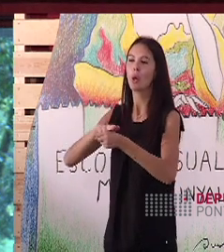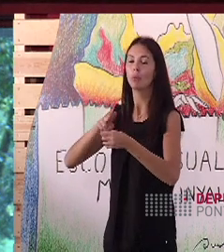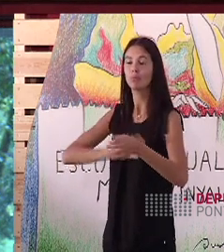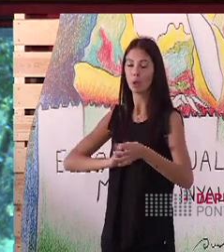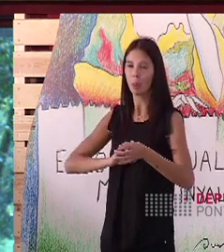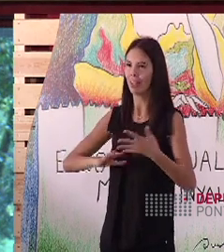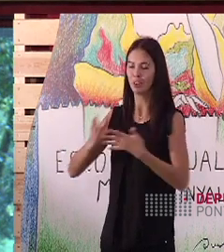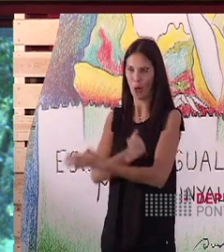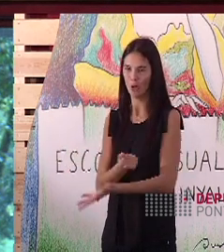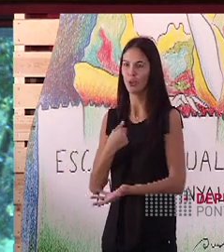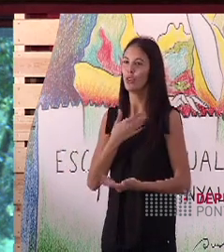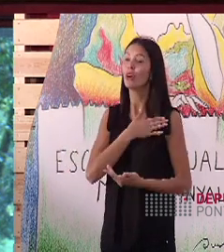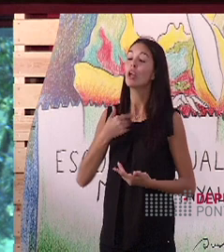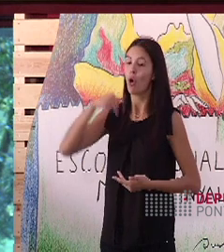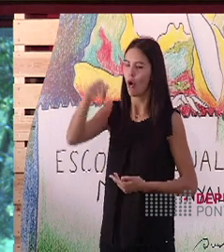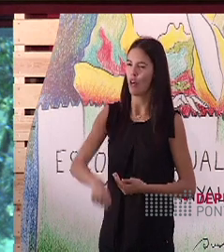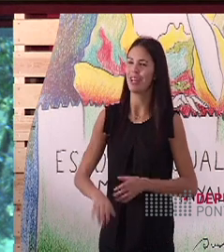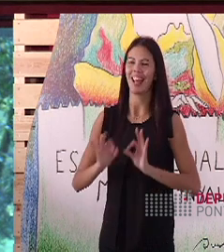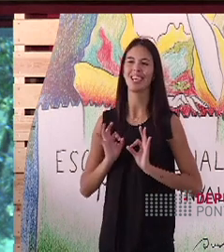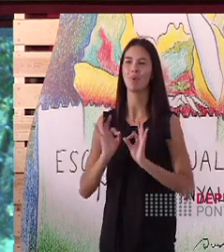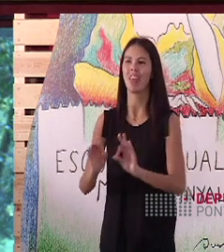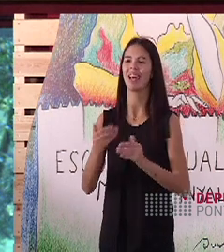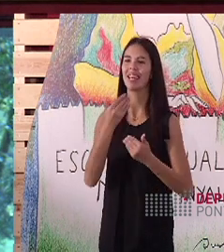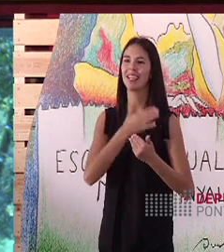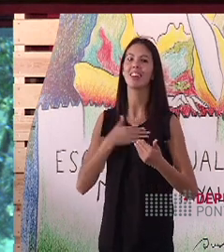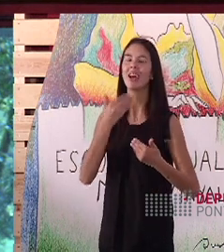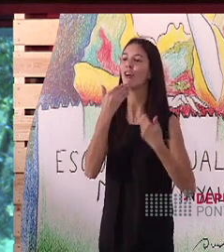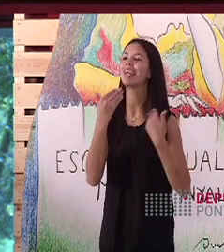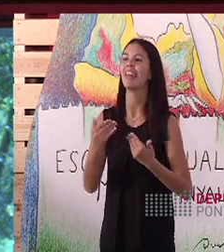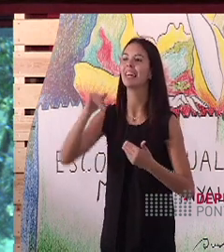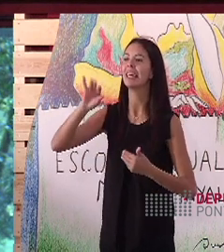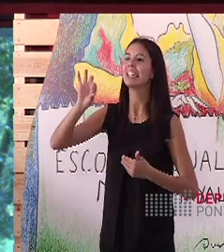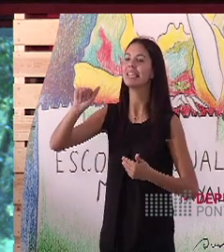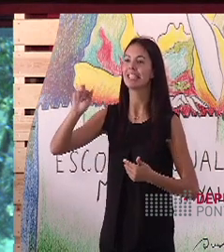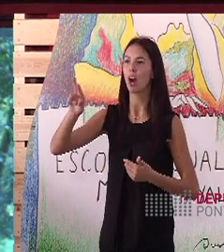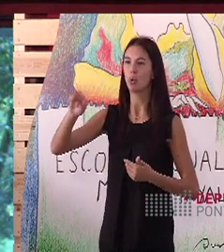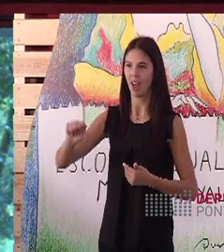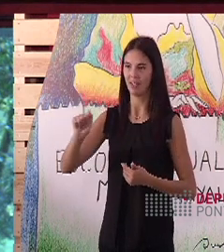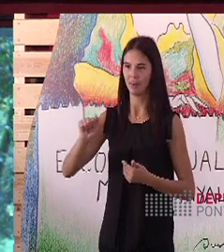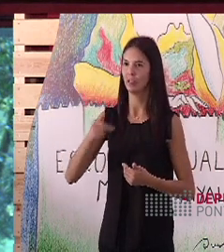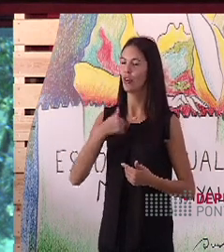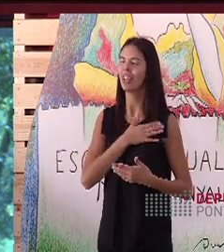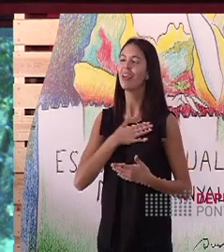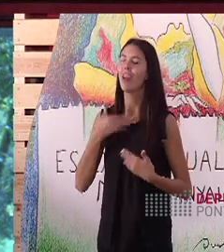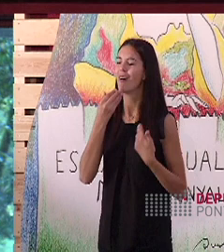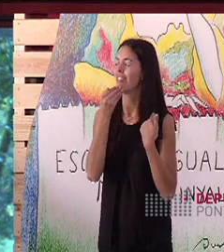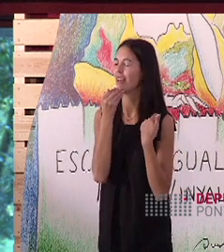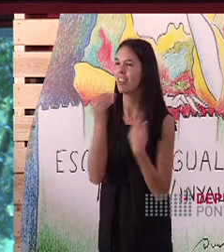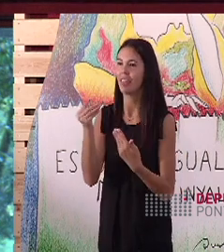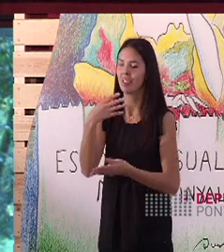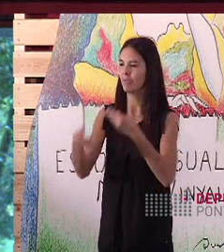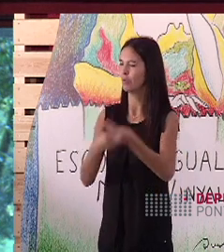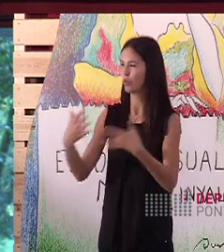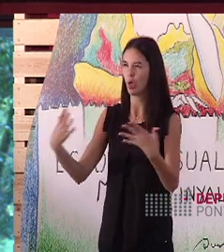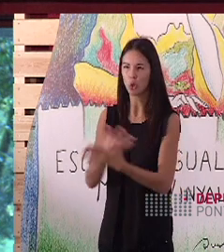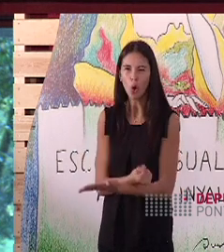hoy a quien quiero agradecerle todo es a Isaura. Quiero agradecerle todo lo que ha